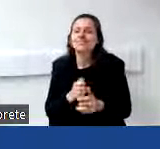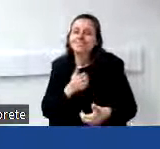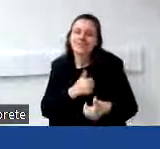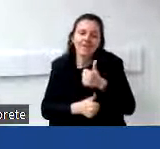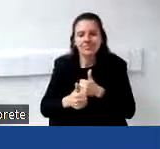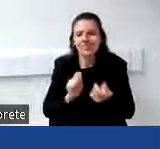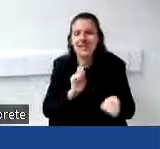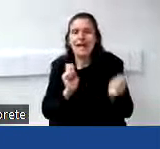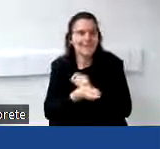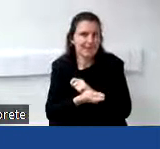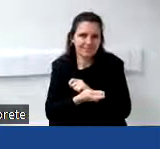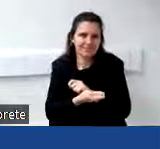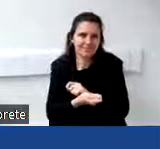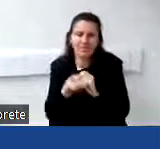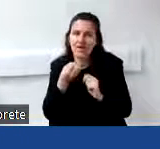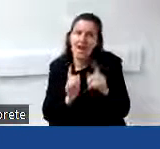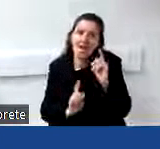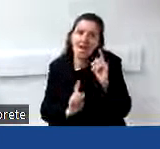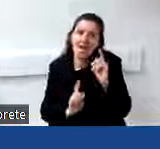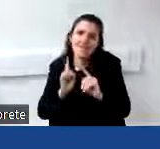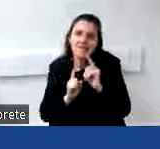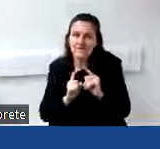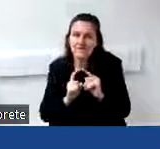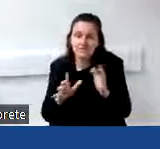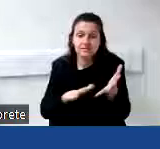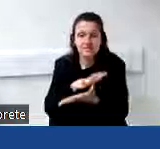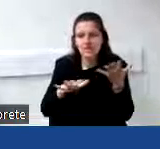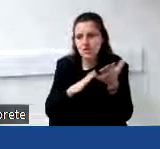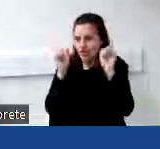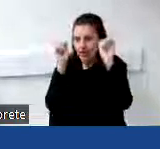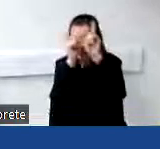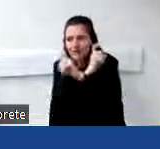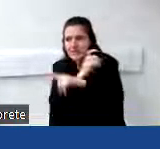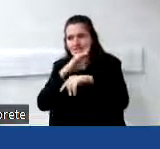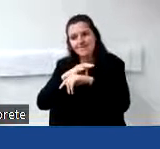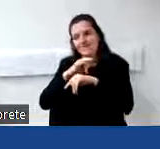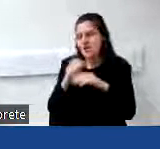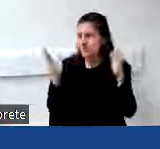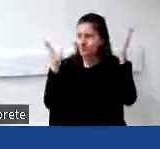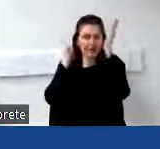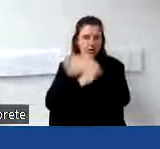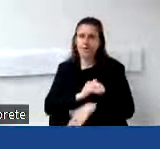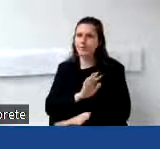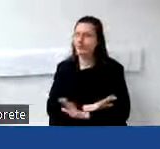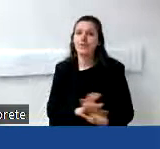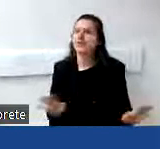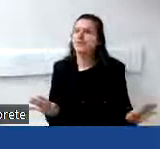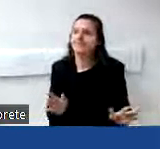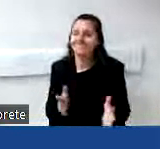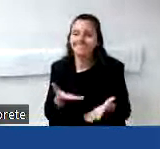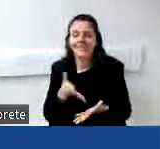Por ejemplo, yo con esta situación no puedo, ya sea porque, por el motivo que sea, yo con este tipo